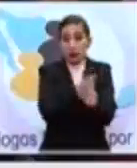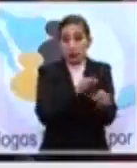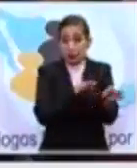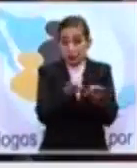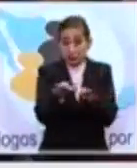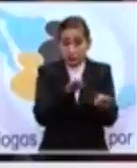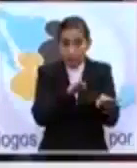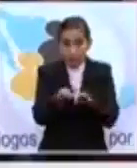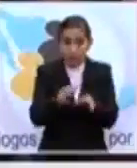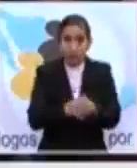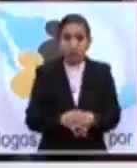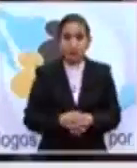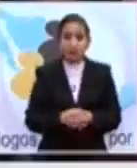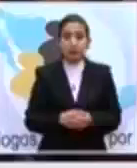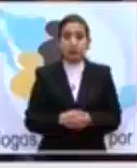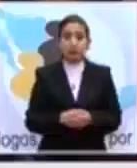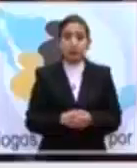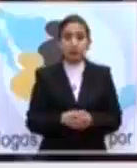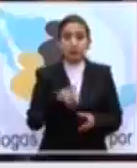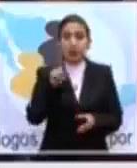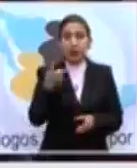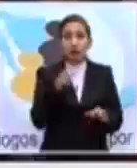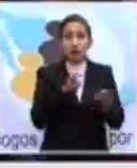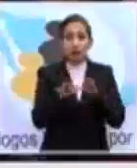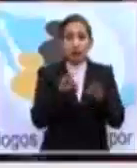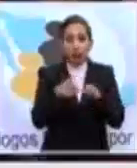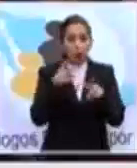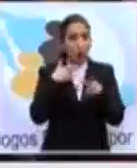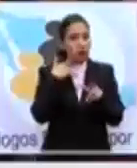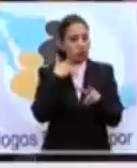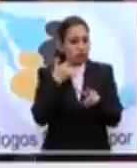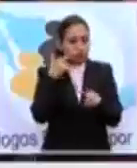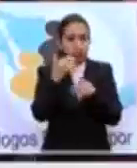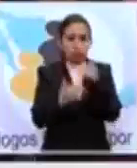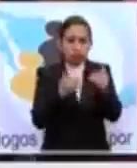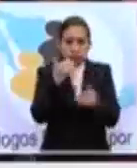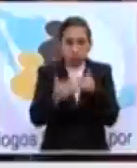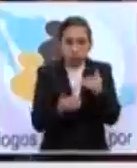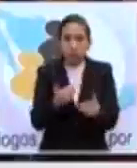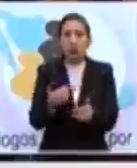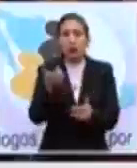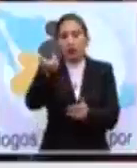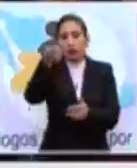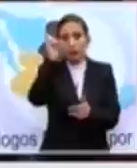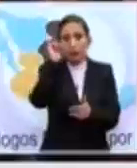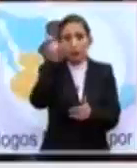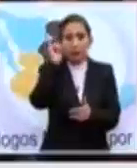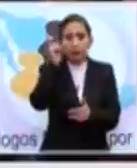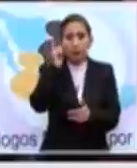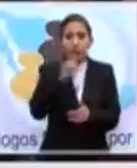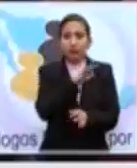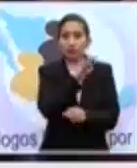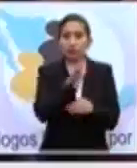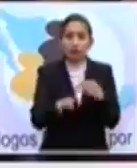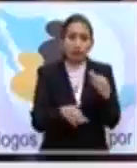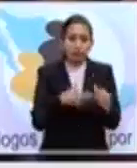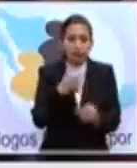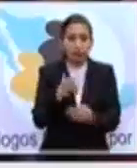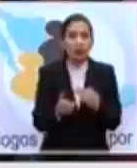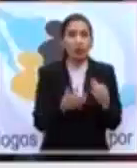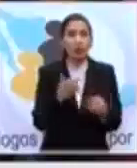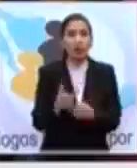de trabajo. Es un trabajo constante, es un trabajo permanente. Ojalá que